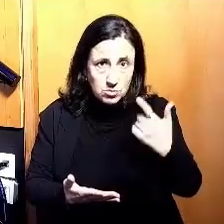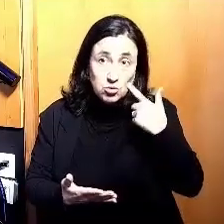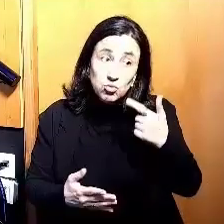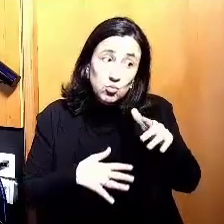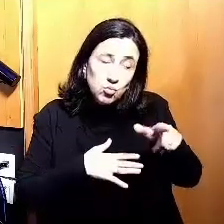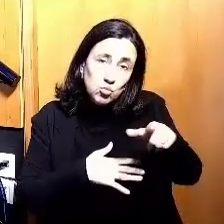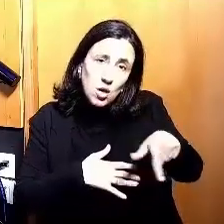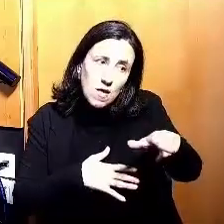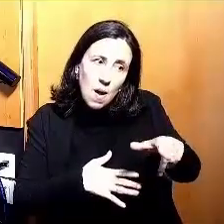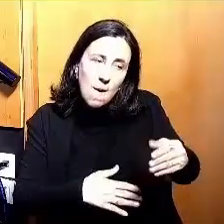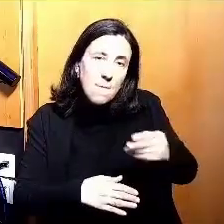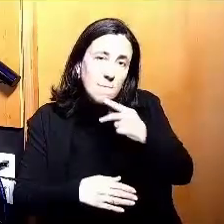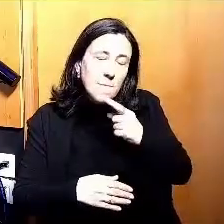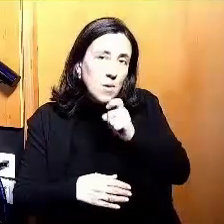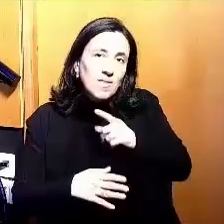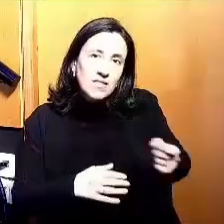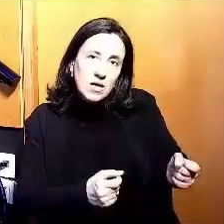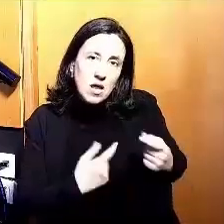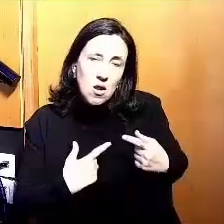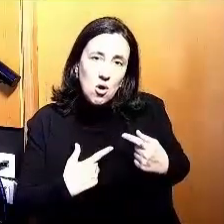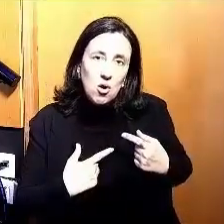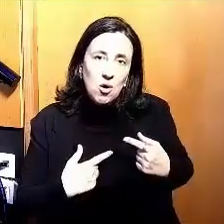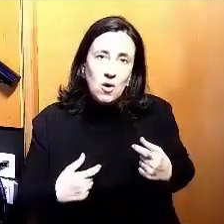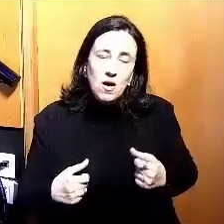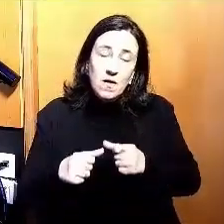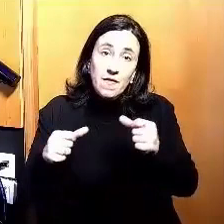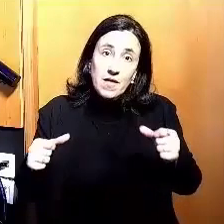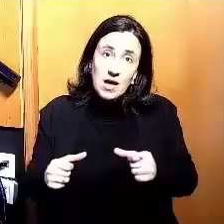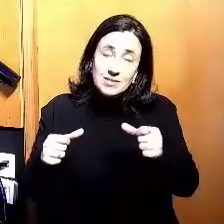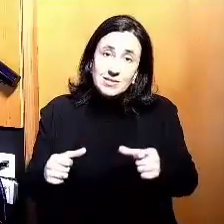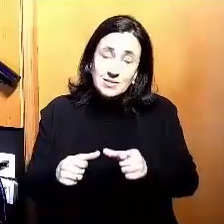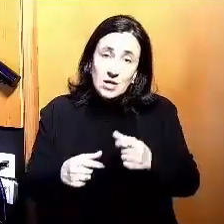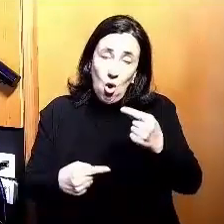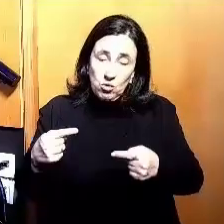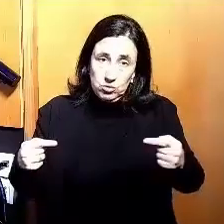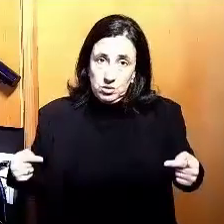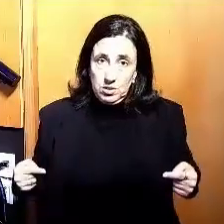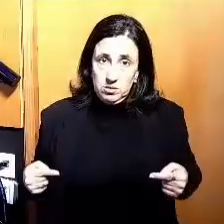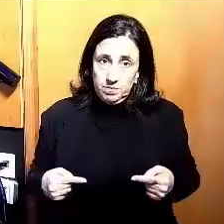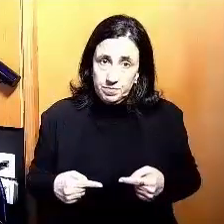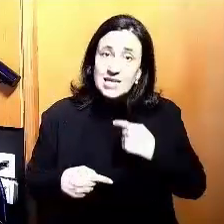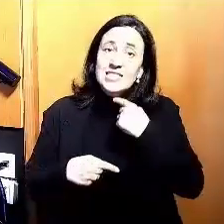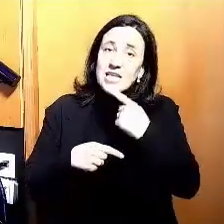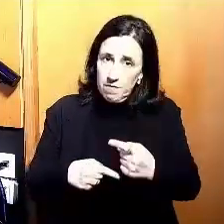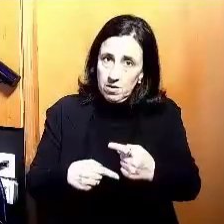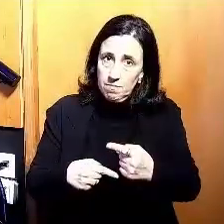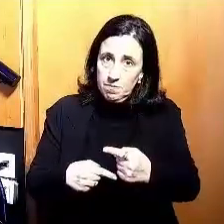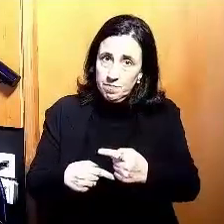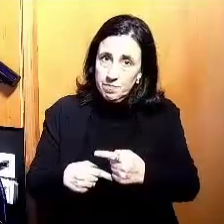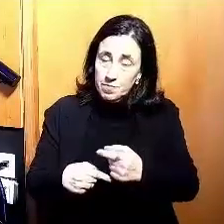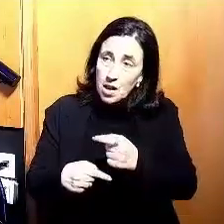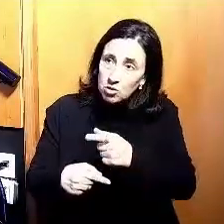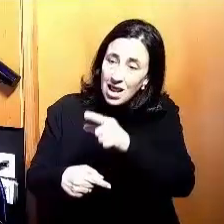prometieron que íbamos a tener, primero, dashboards de todo y que iban a ser útiles. Segundo, que la información iba a estar disponible cuando